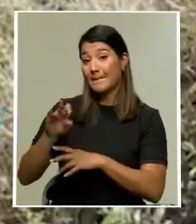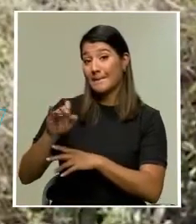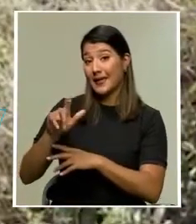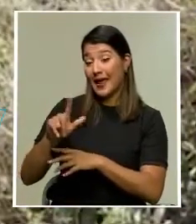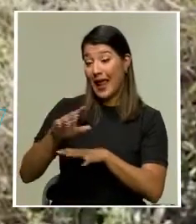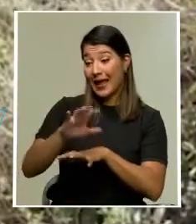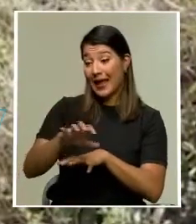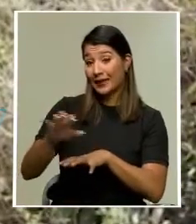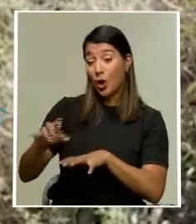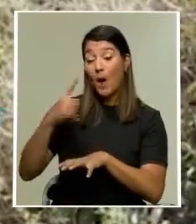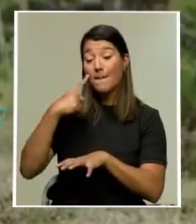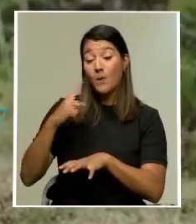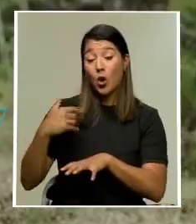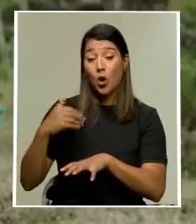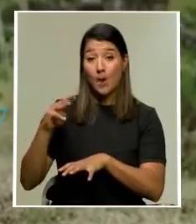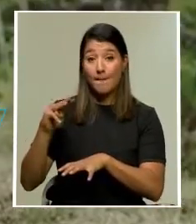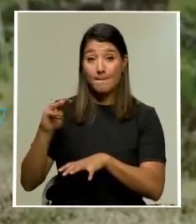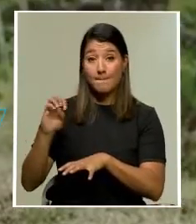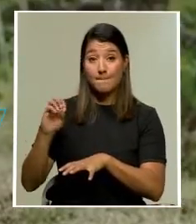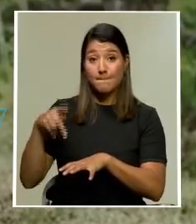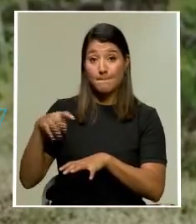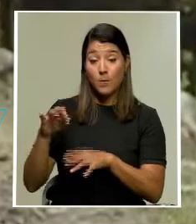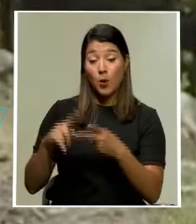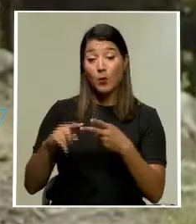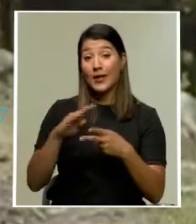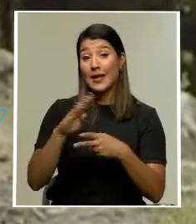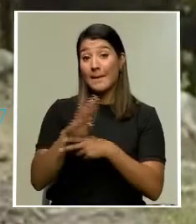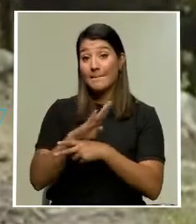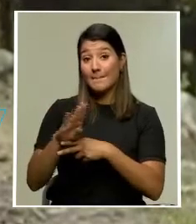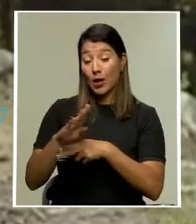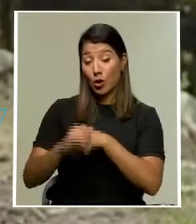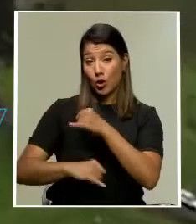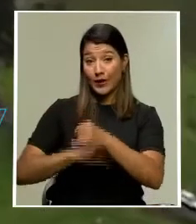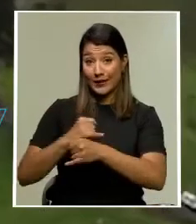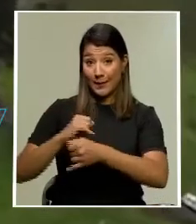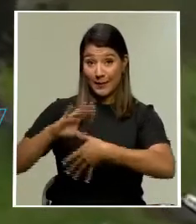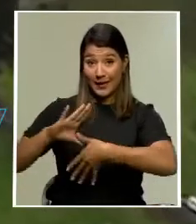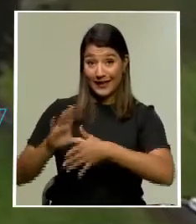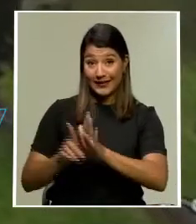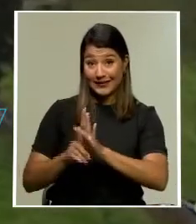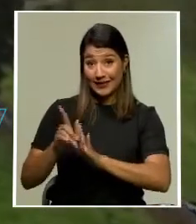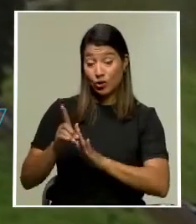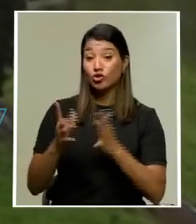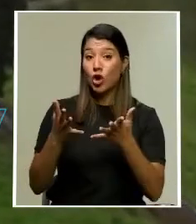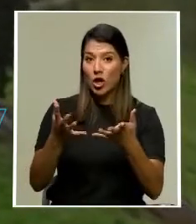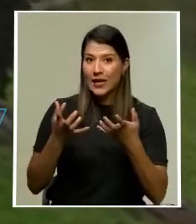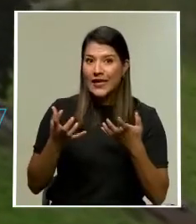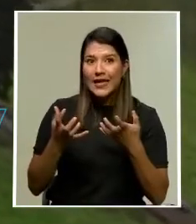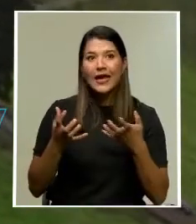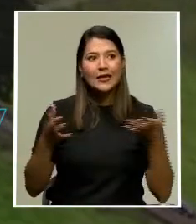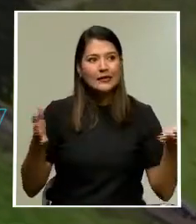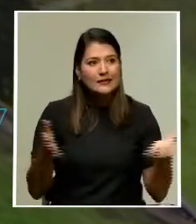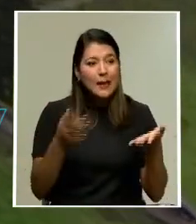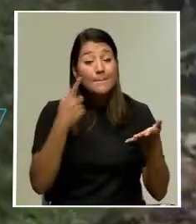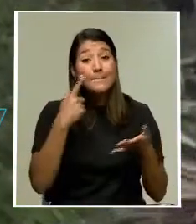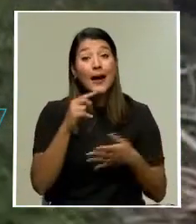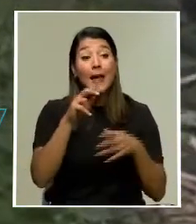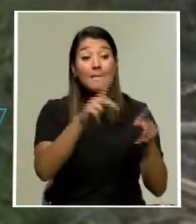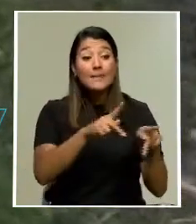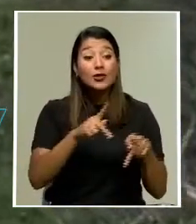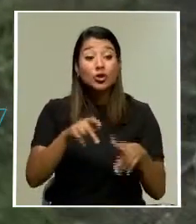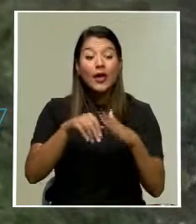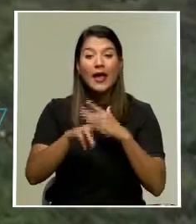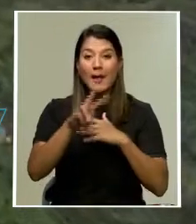y Transporte y el Banco Interamericano de Desarrollo, hará emprendimientos para que personas de 20 distintos